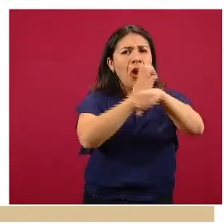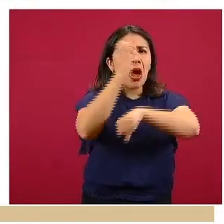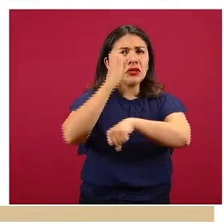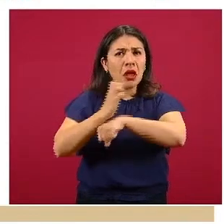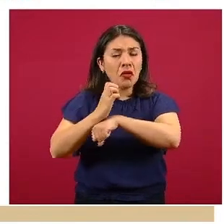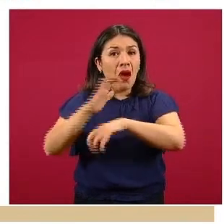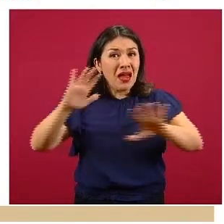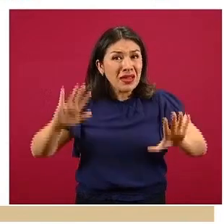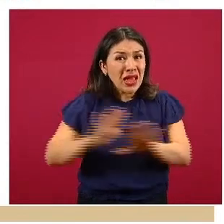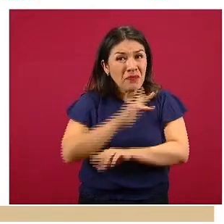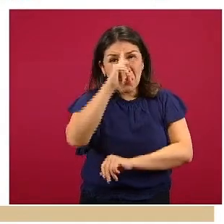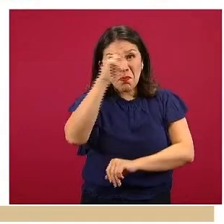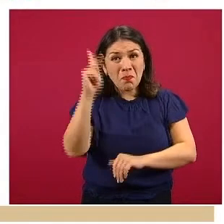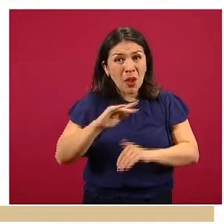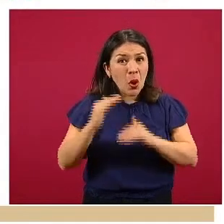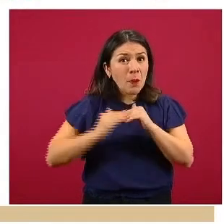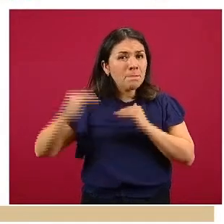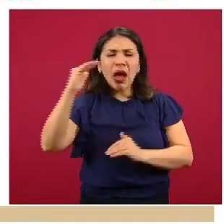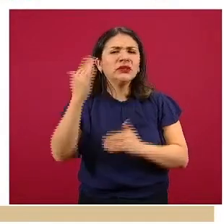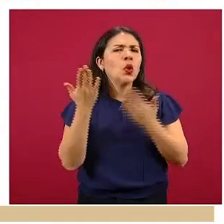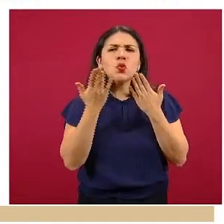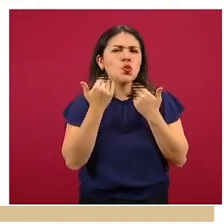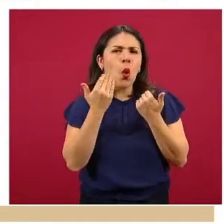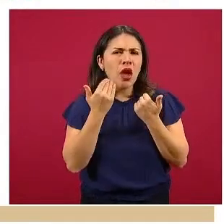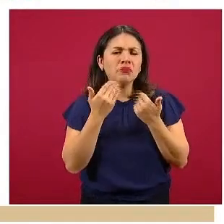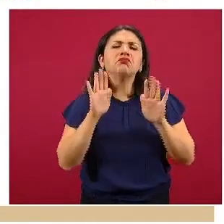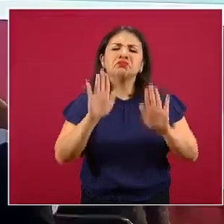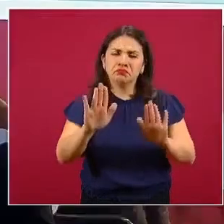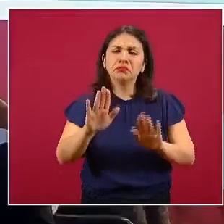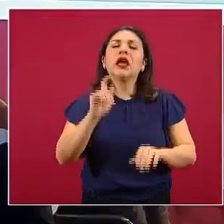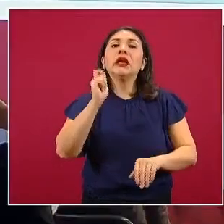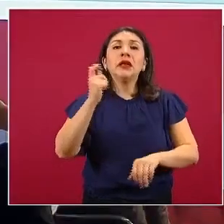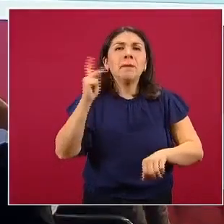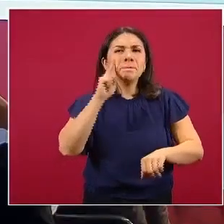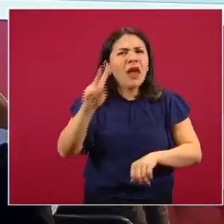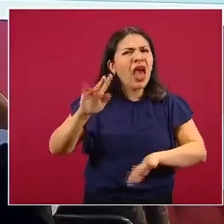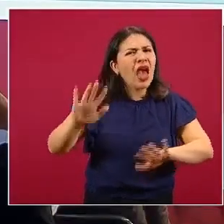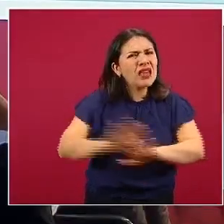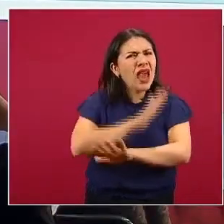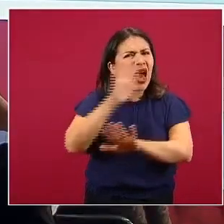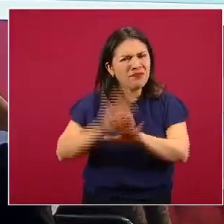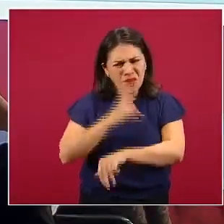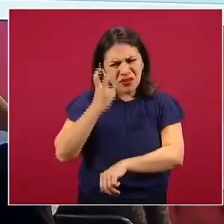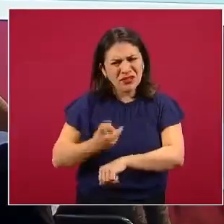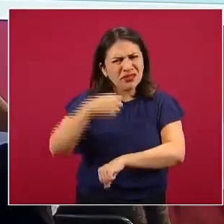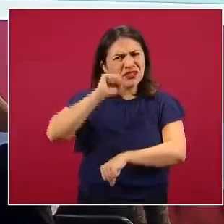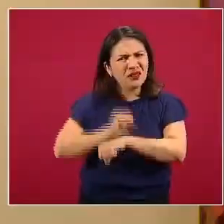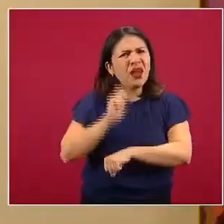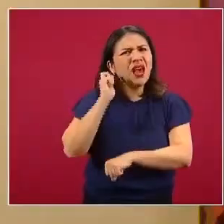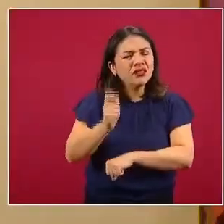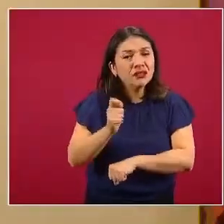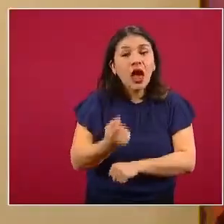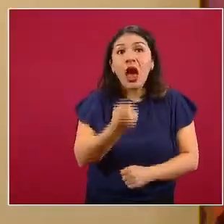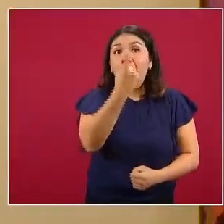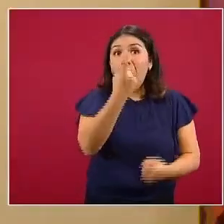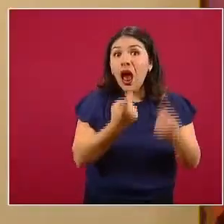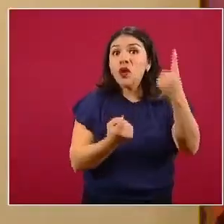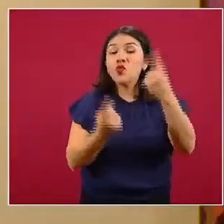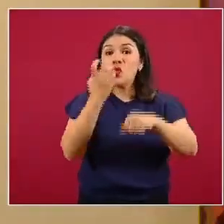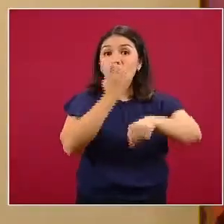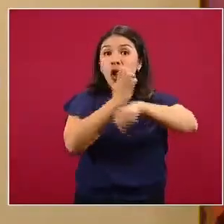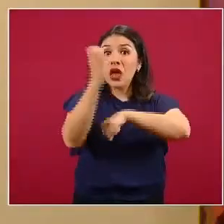incrementó su riesgo epidémico. Más bien, en los cambios que tenemos para esta semana, tenemos entidades federativas